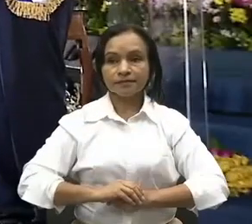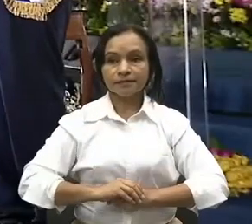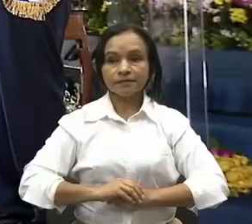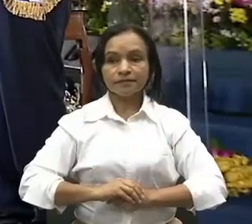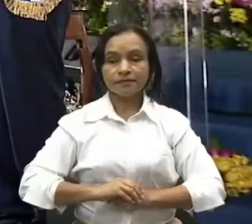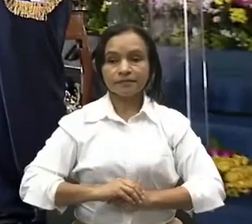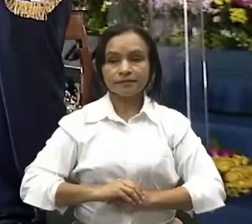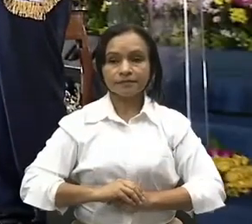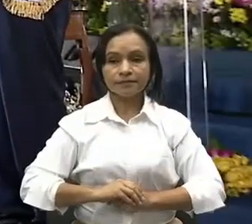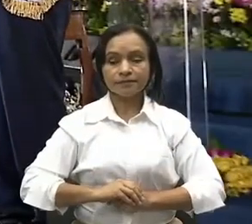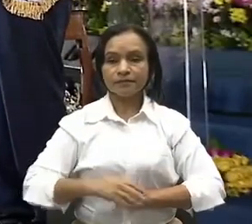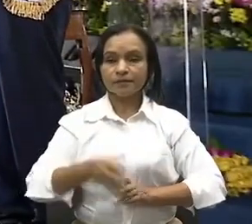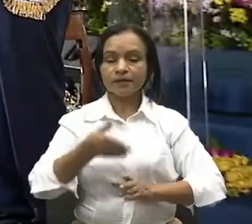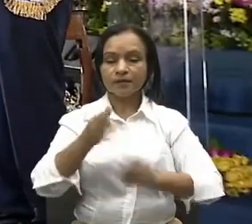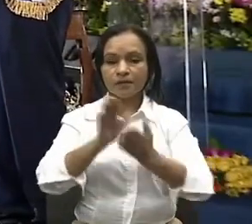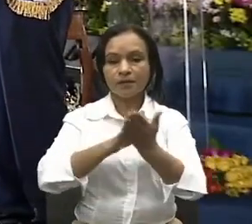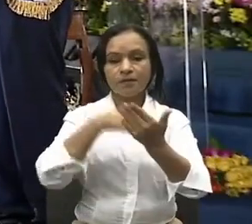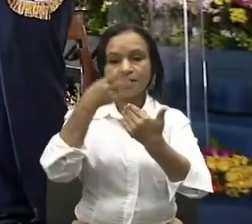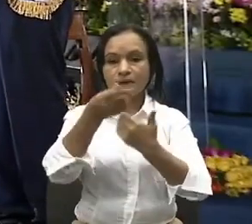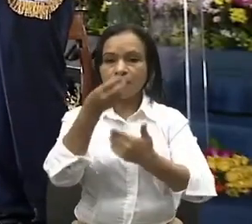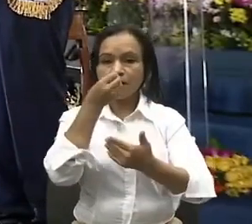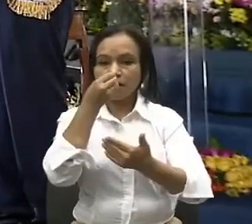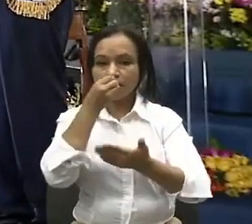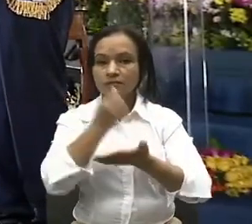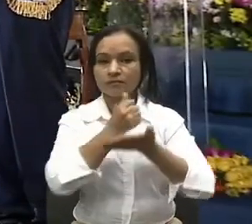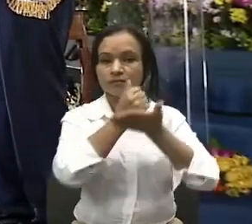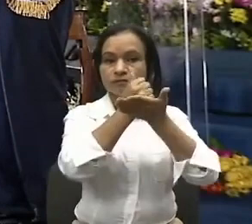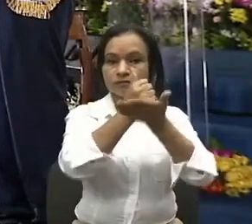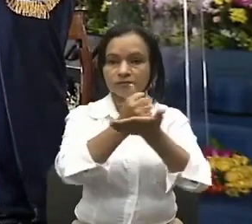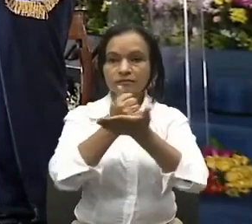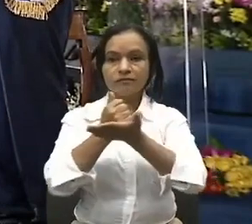de alimentos, programas